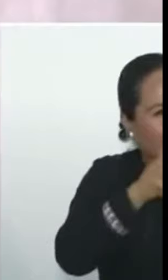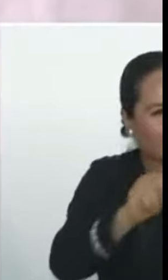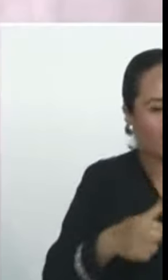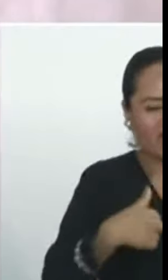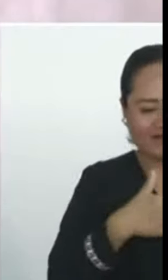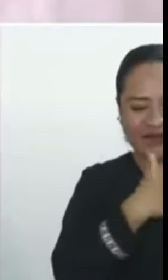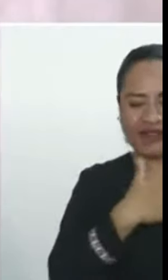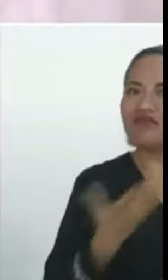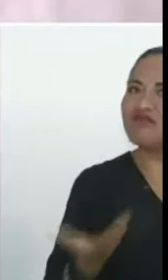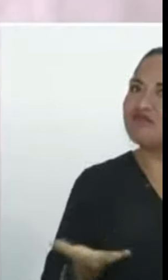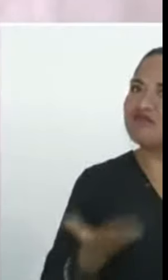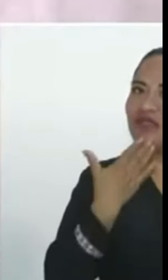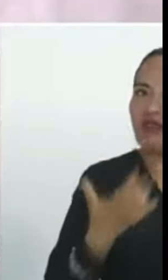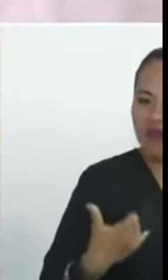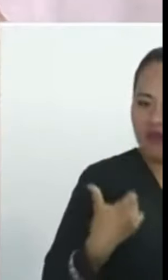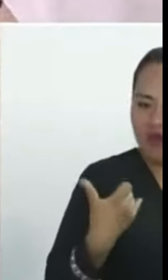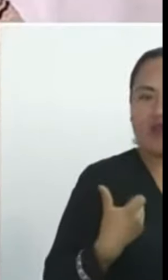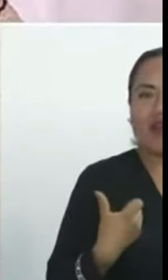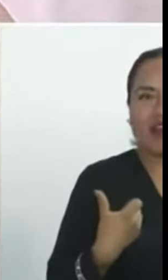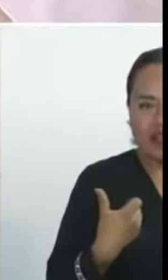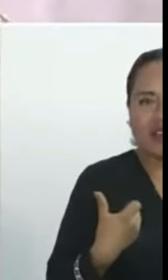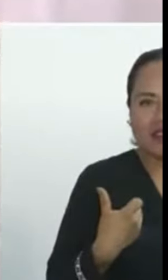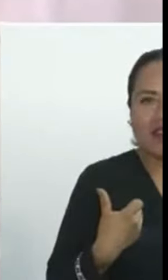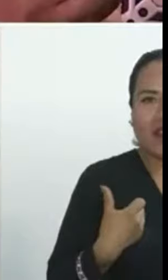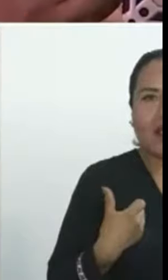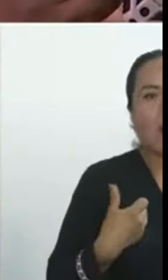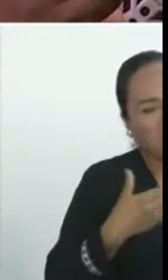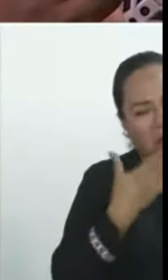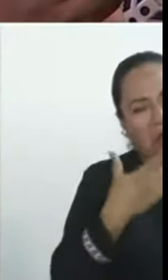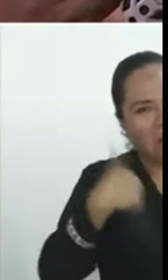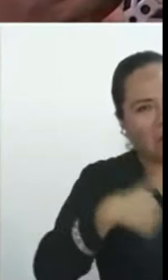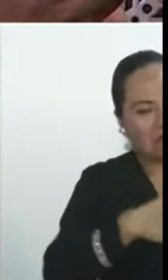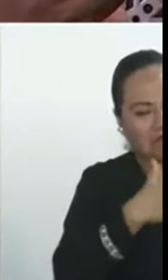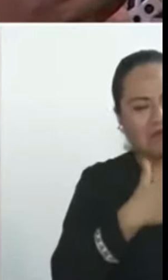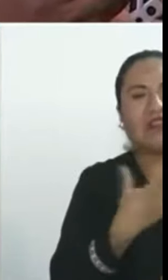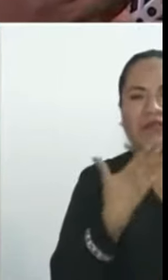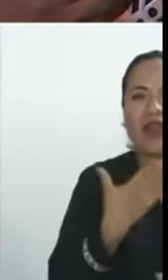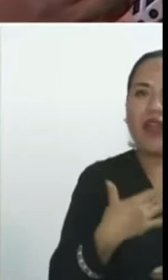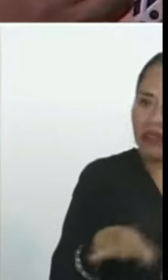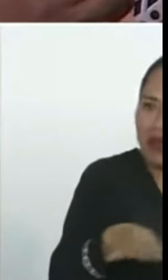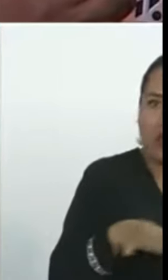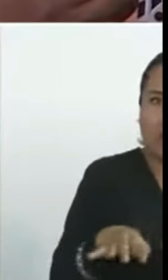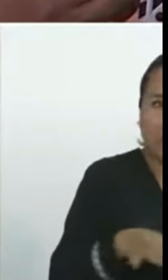joven, es que estoy aflojado en terracería.